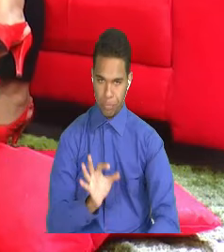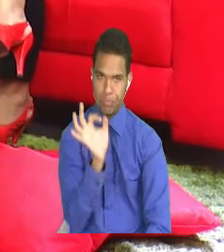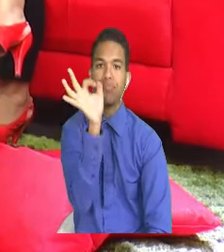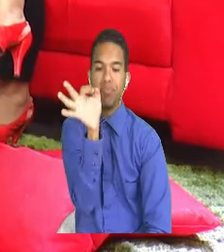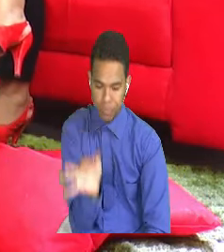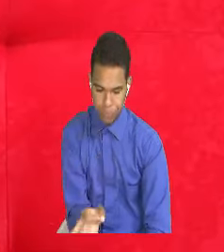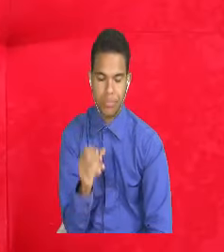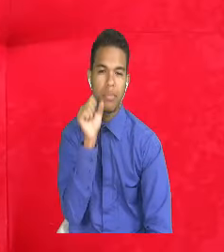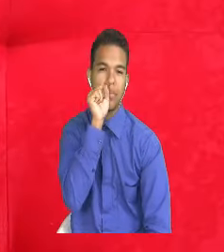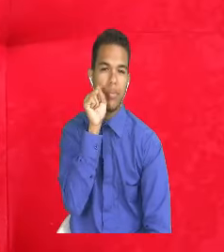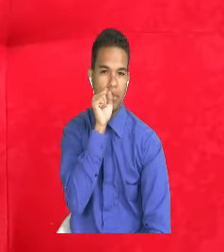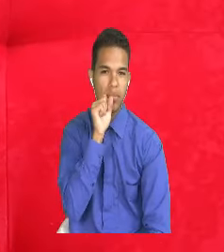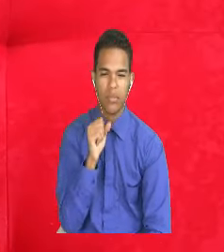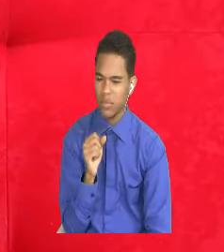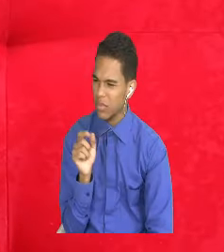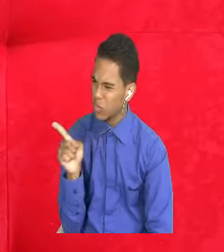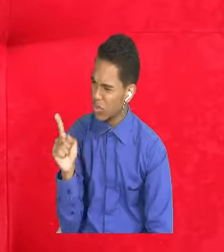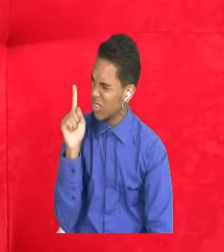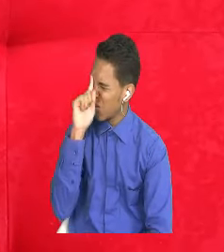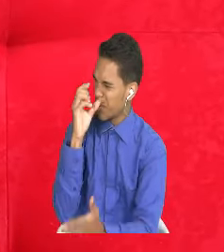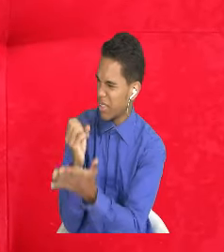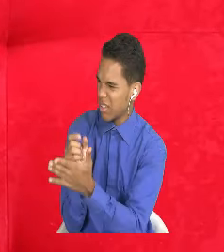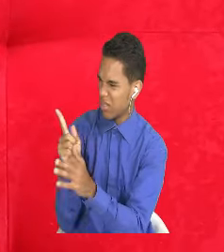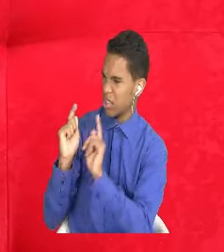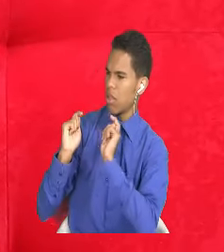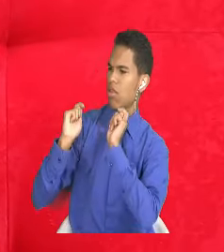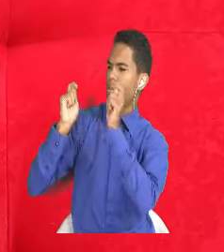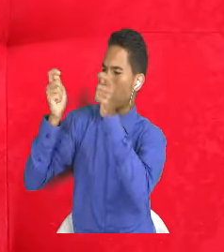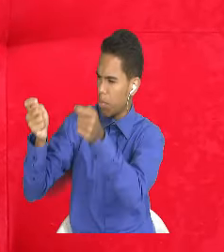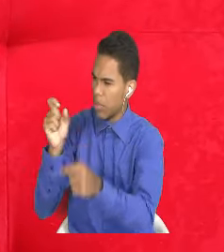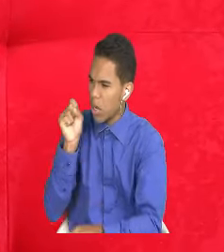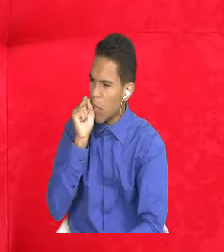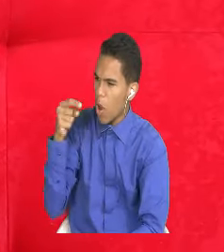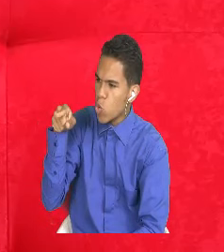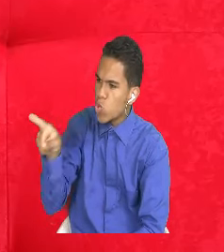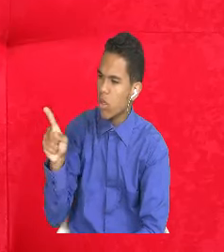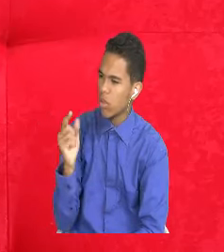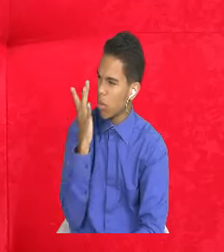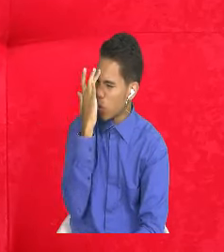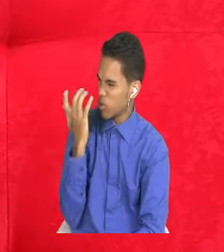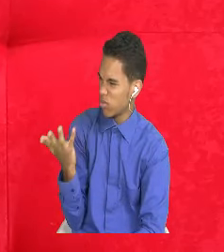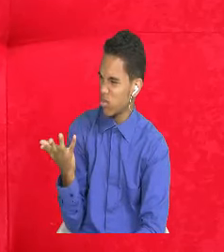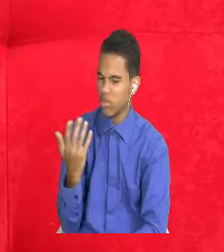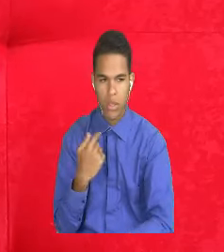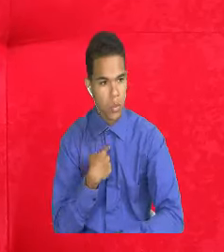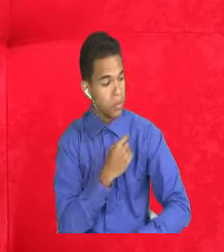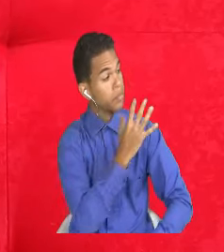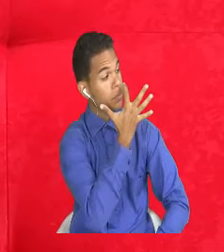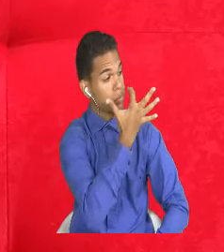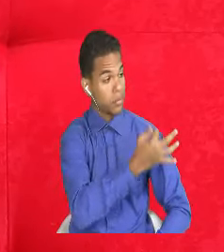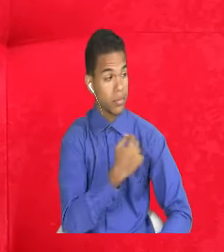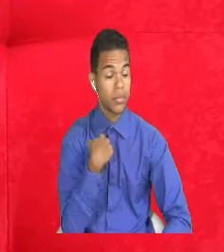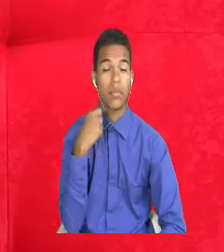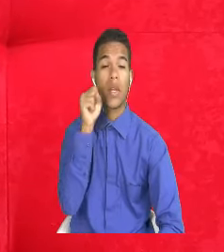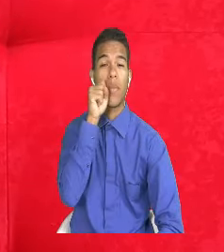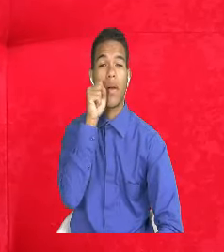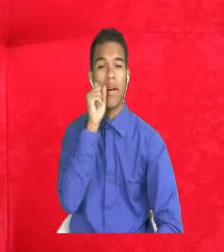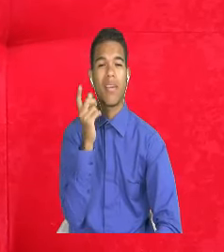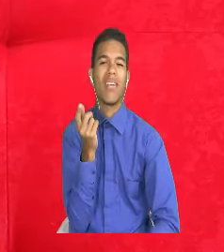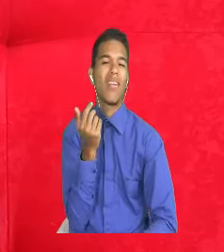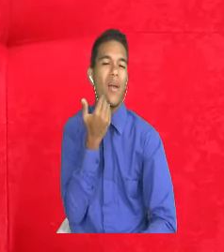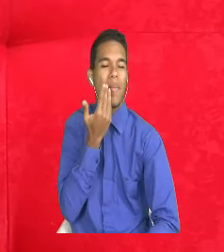Bueno, en realidad en Barranca Bermeja hay mucho talento humano y la mayoría del talento humano de especialistas es de acá. El personal de